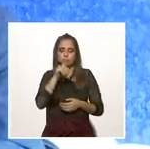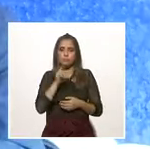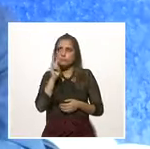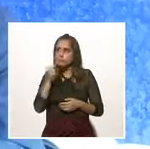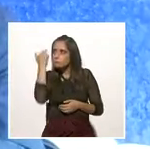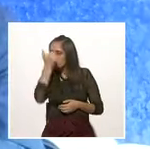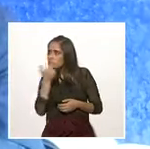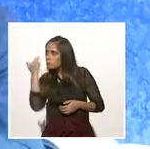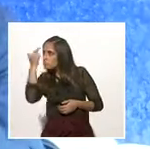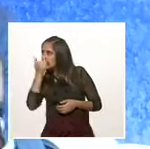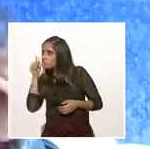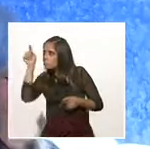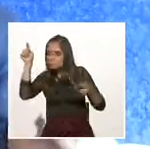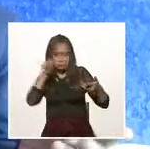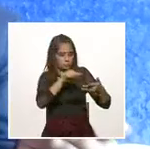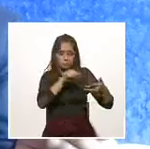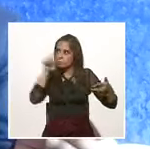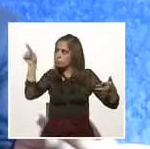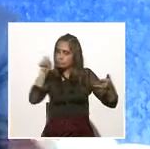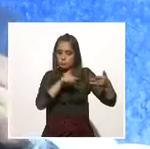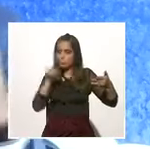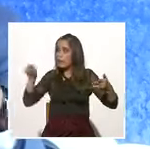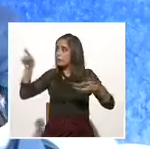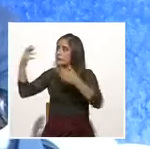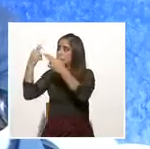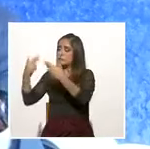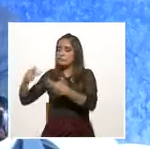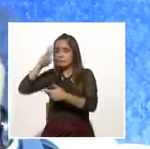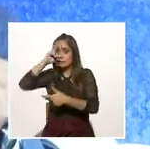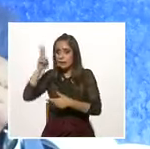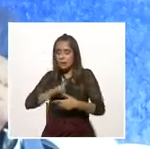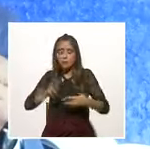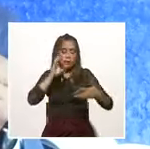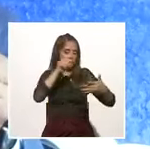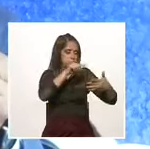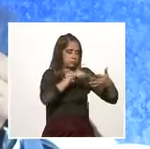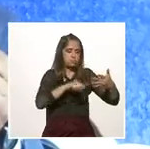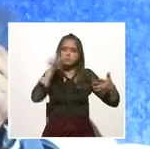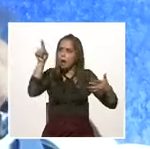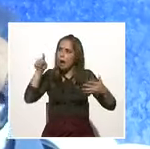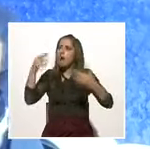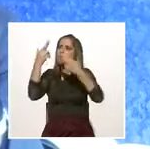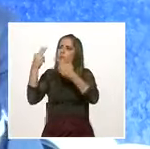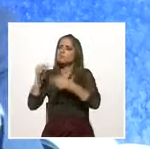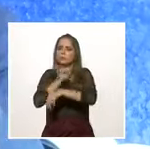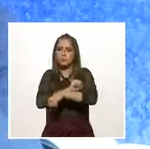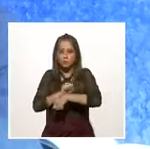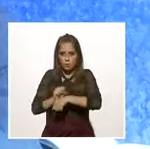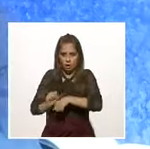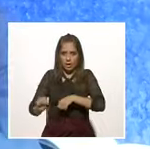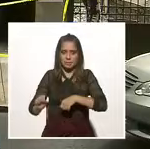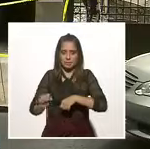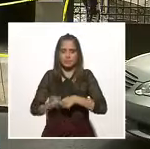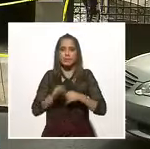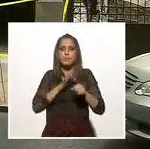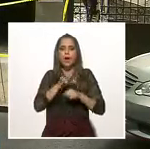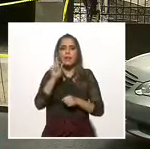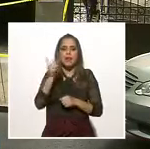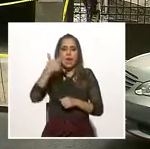daños, ¿sí? Y otros posteriores, que son una evaluación detallada de